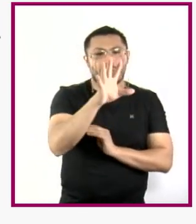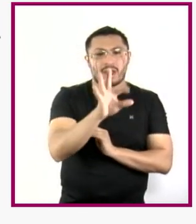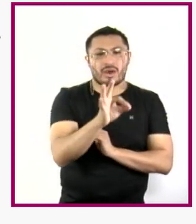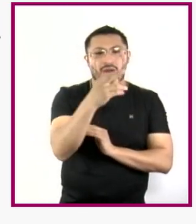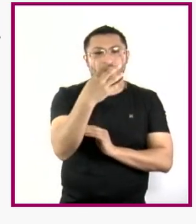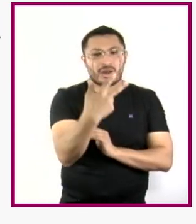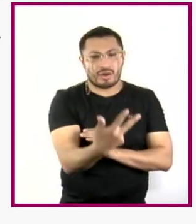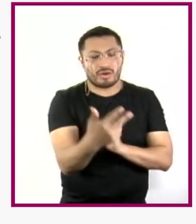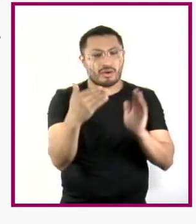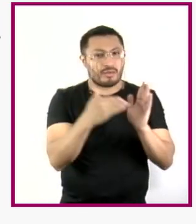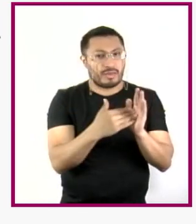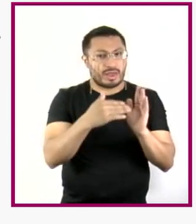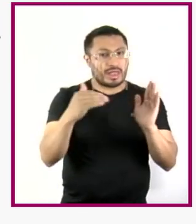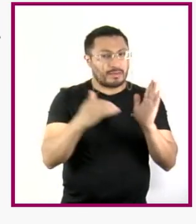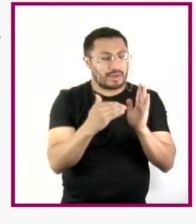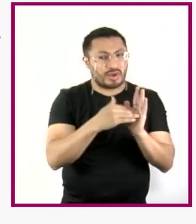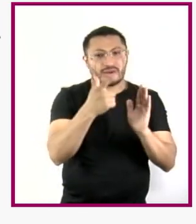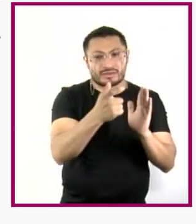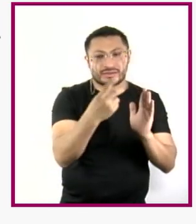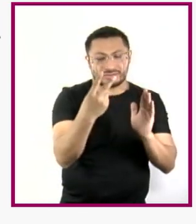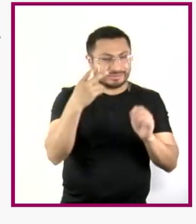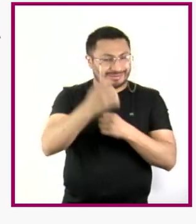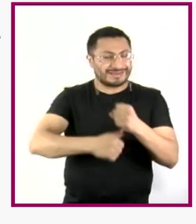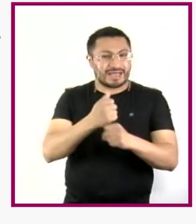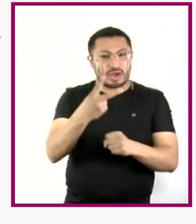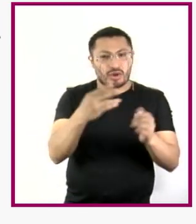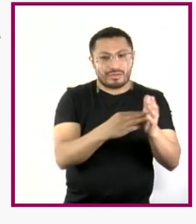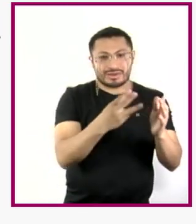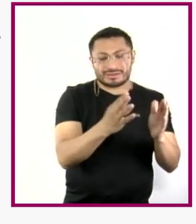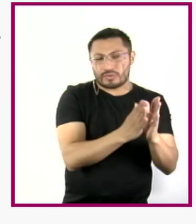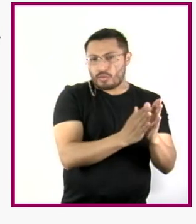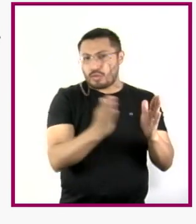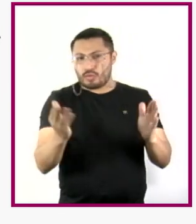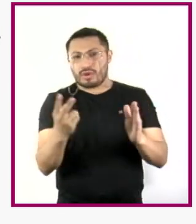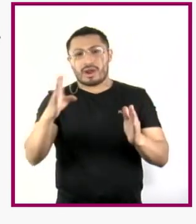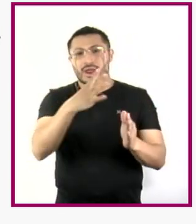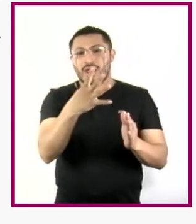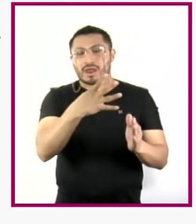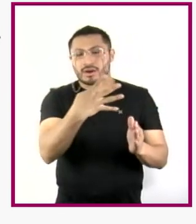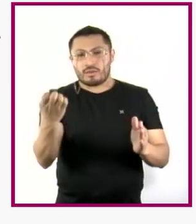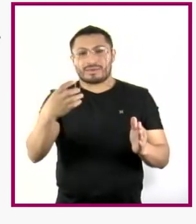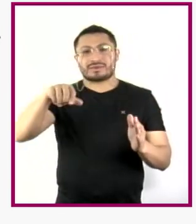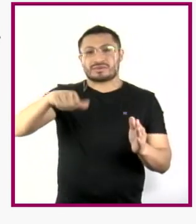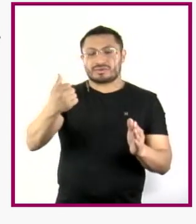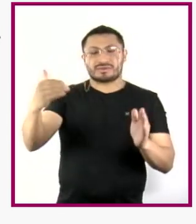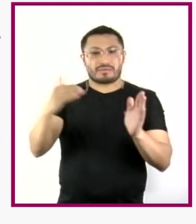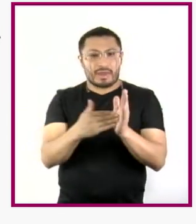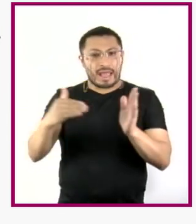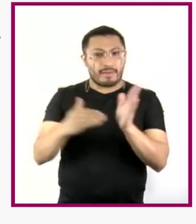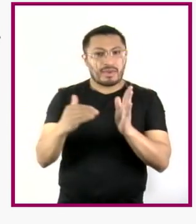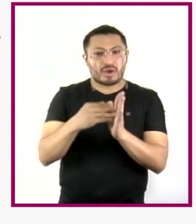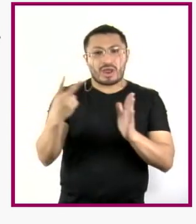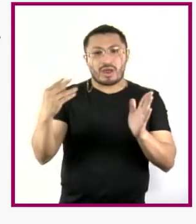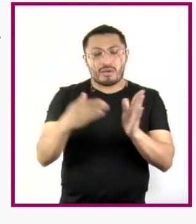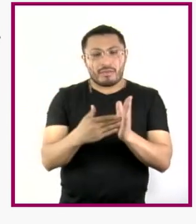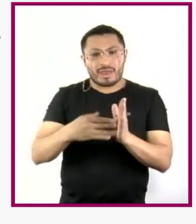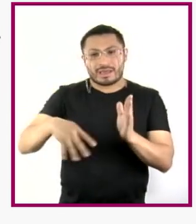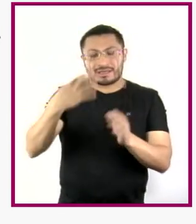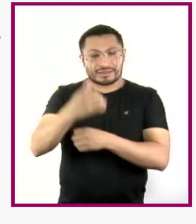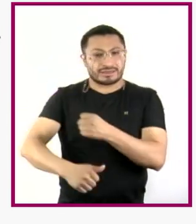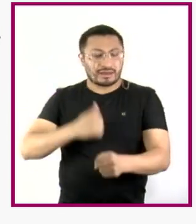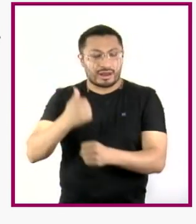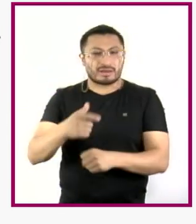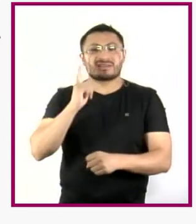mil millones de pesos en 2003 a 911 mil millones en 2014. Esto equivale a